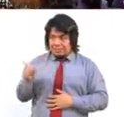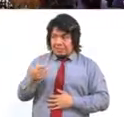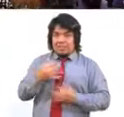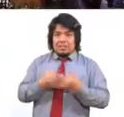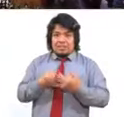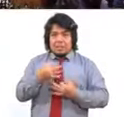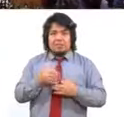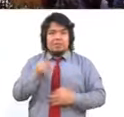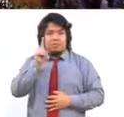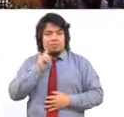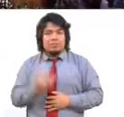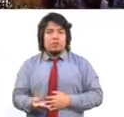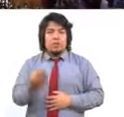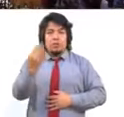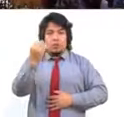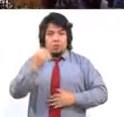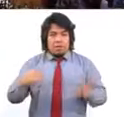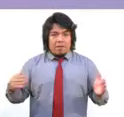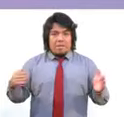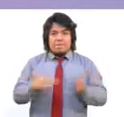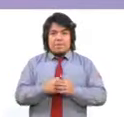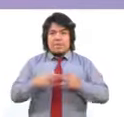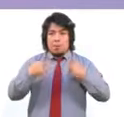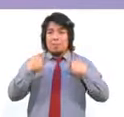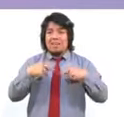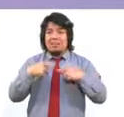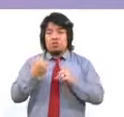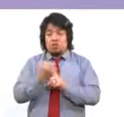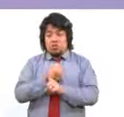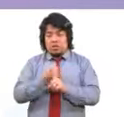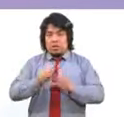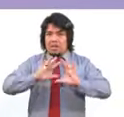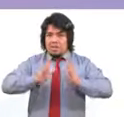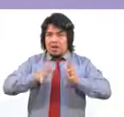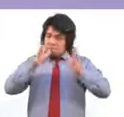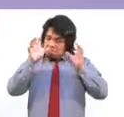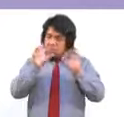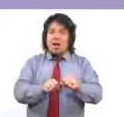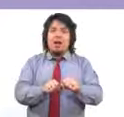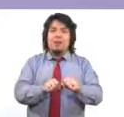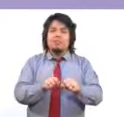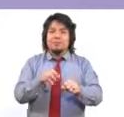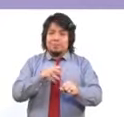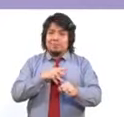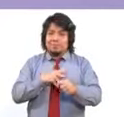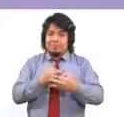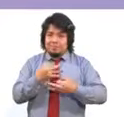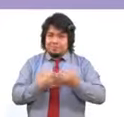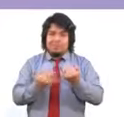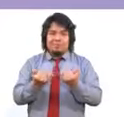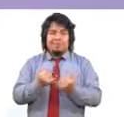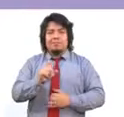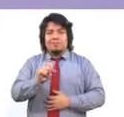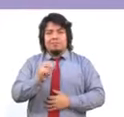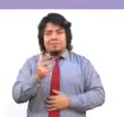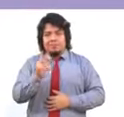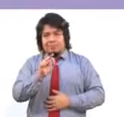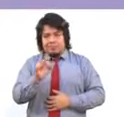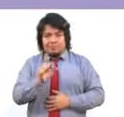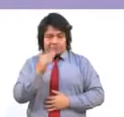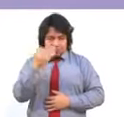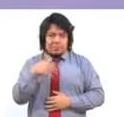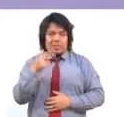de 9,000 agresores que están vinculados a proceso y que así como ha disminuido en 28% las